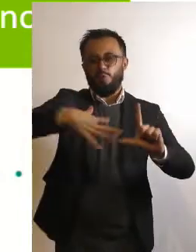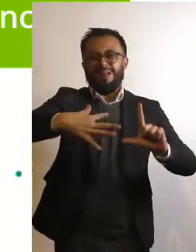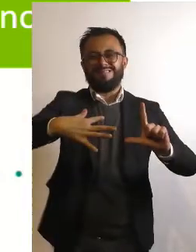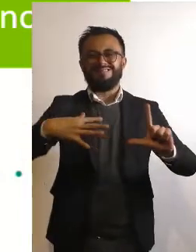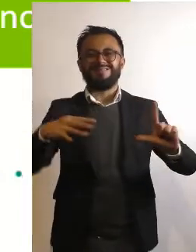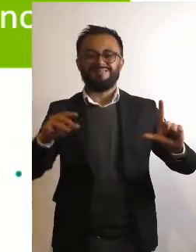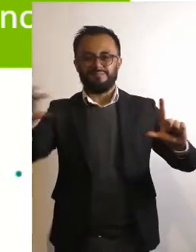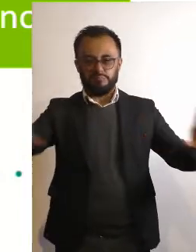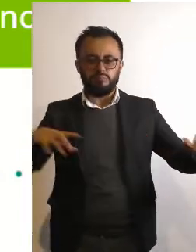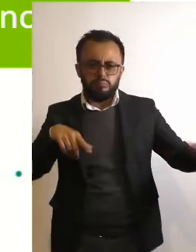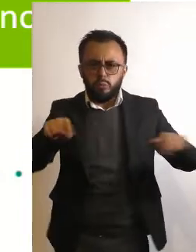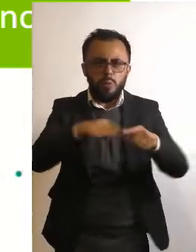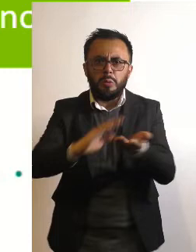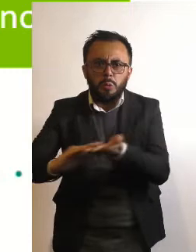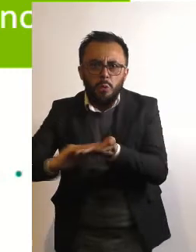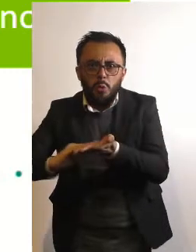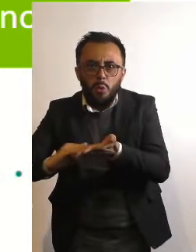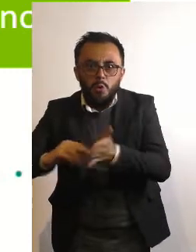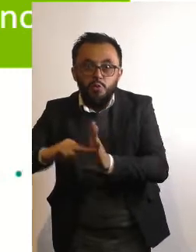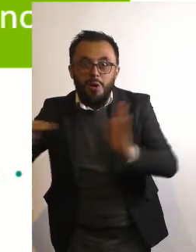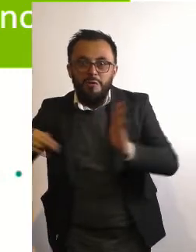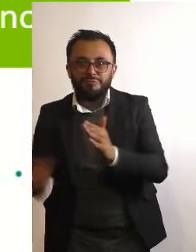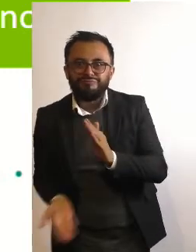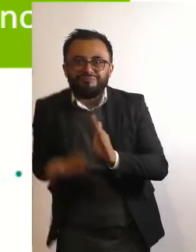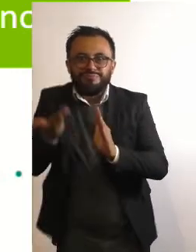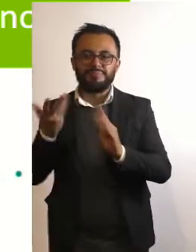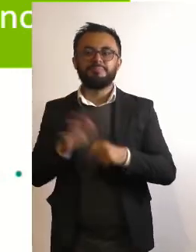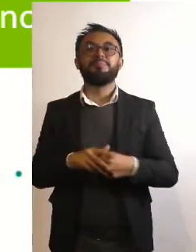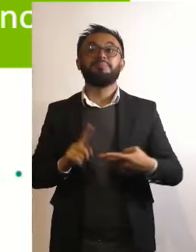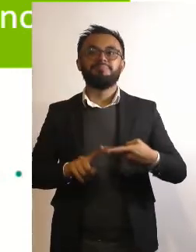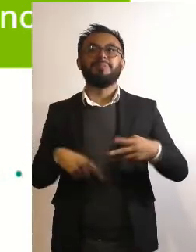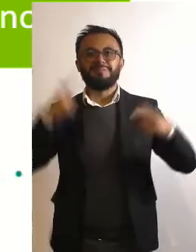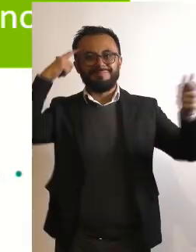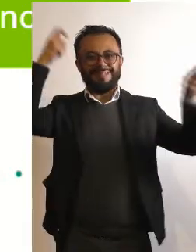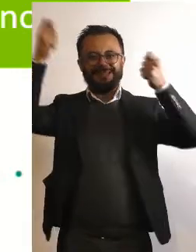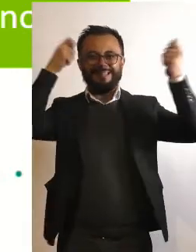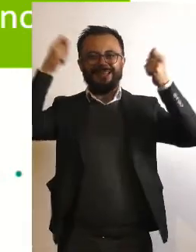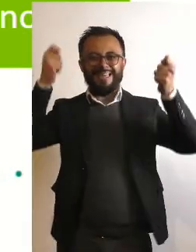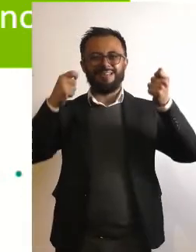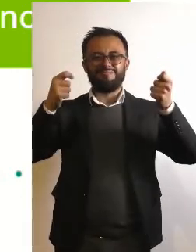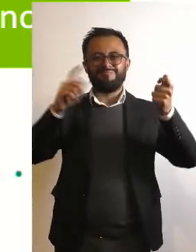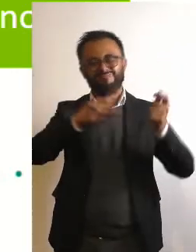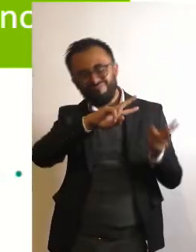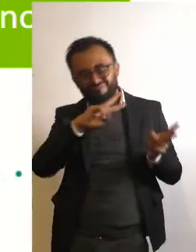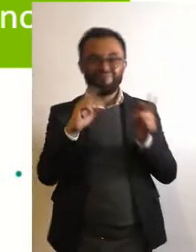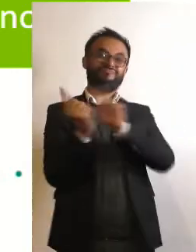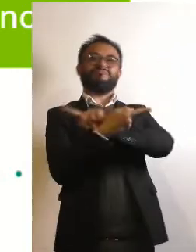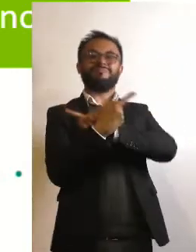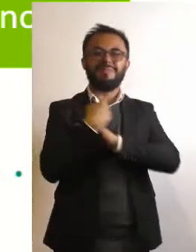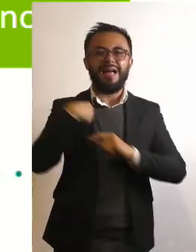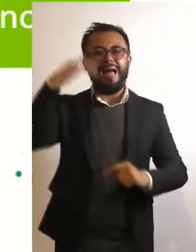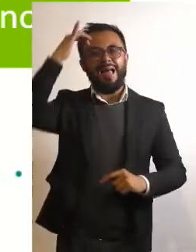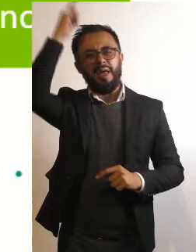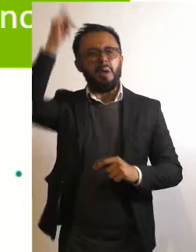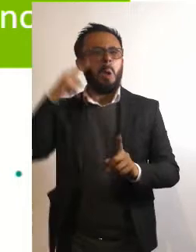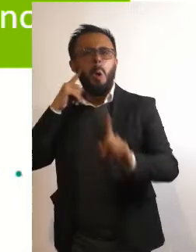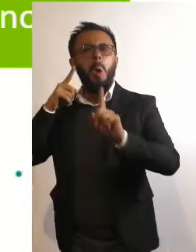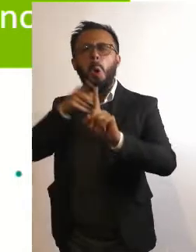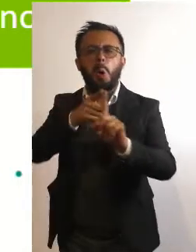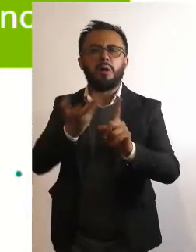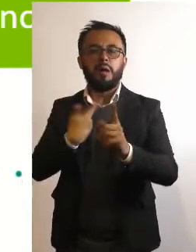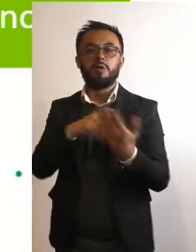y renovadas. Y la estrategia de transformación académica, cuyo objetivo era el generar una flexibilidad